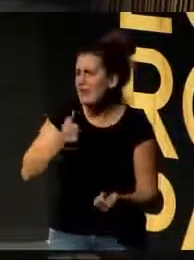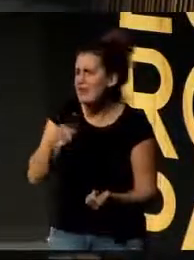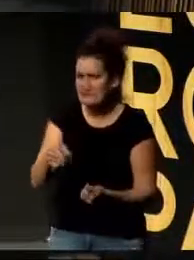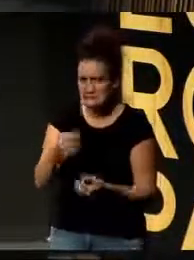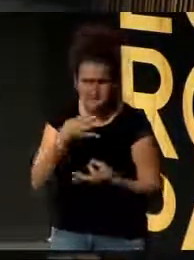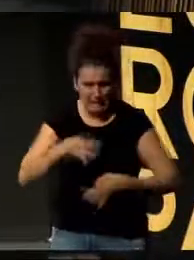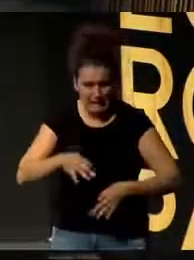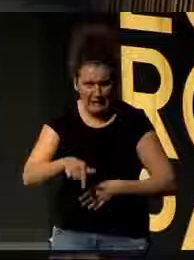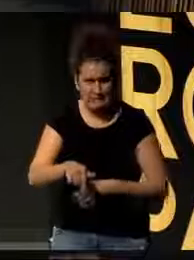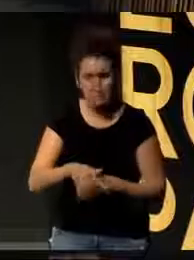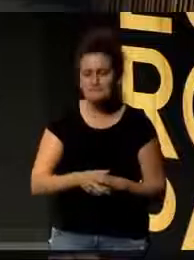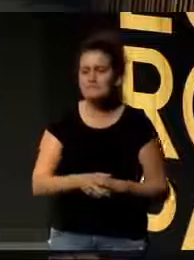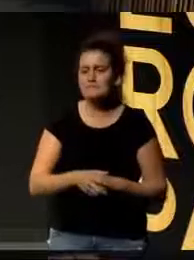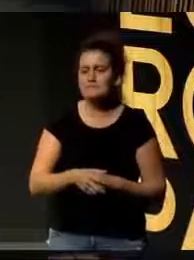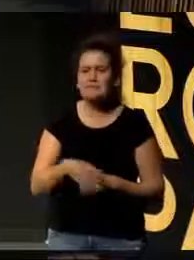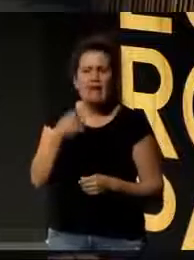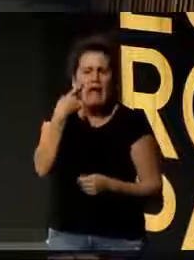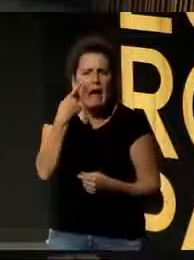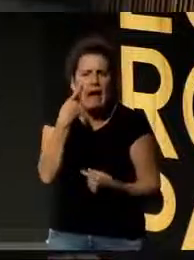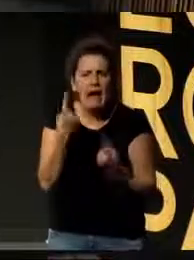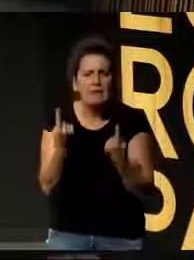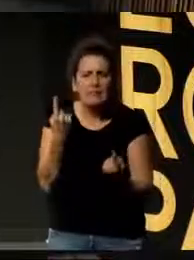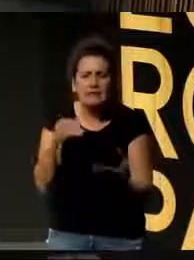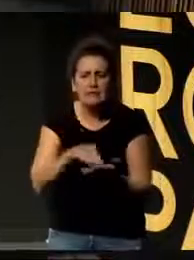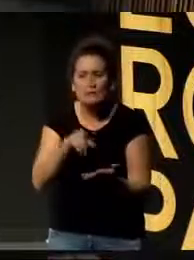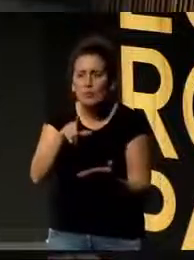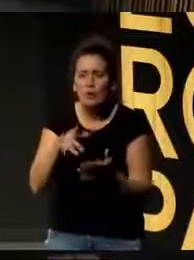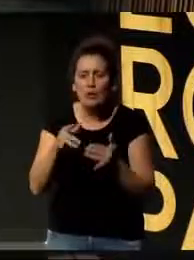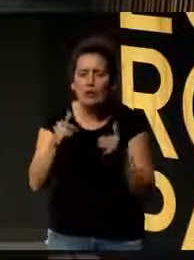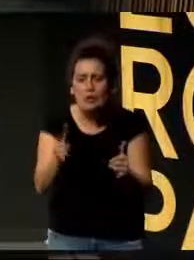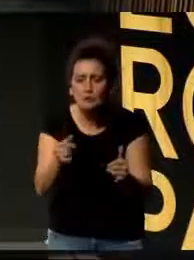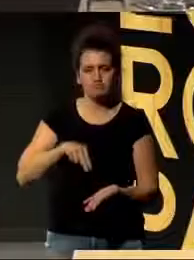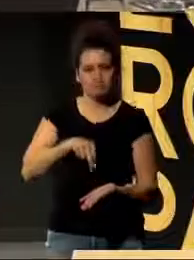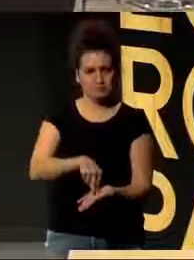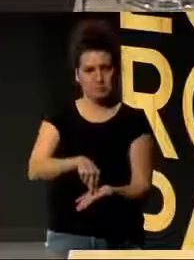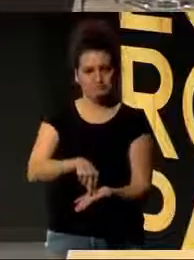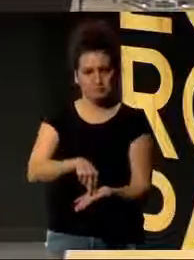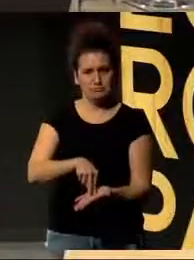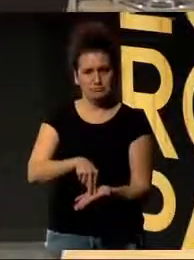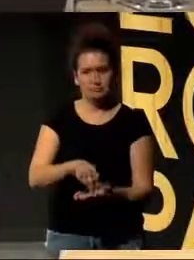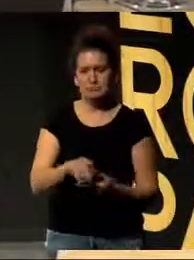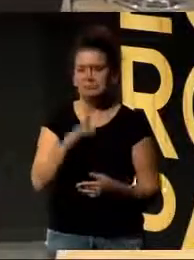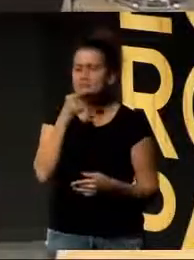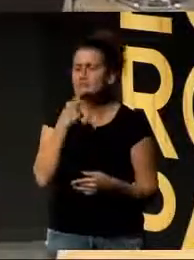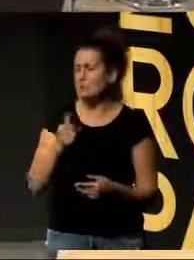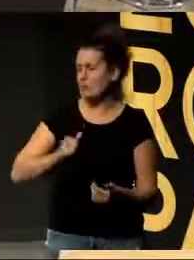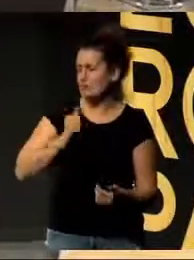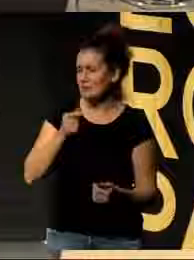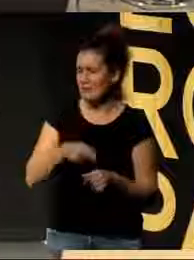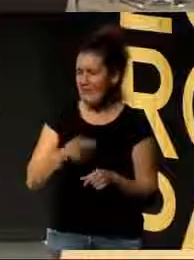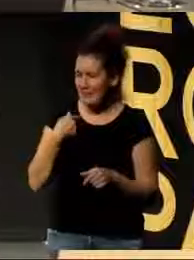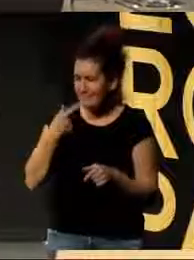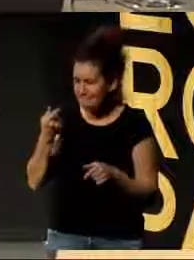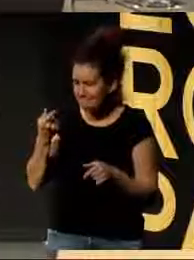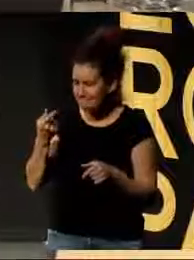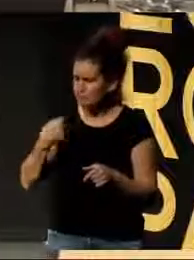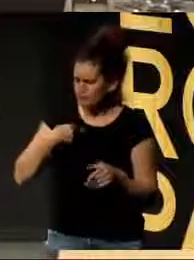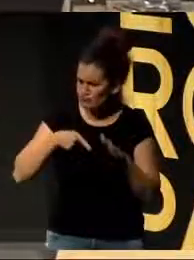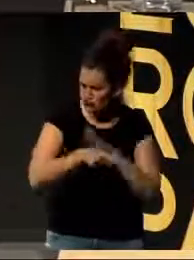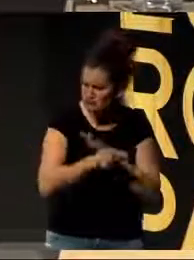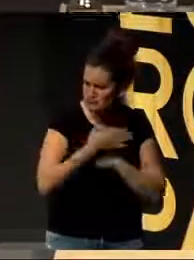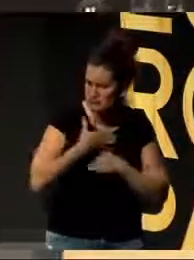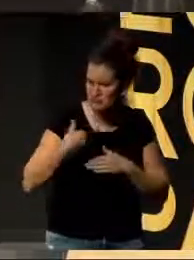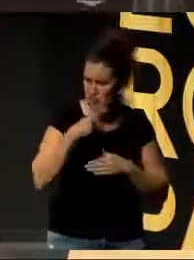digamos. Y a veces llegamos donde no llegan las instituciones. Nos da la posibilidad de implicarnos, de tomar